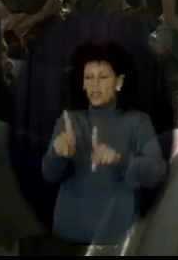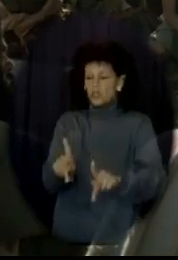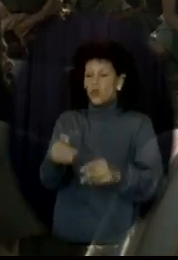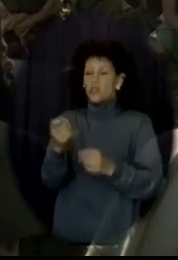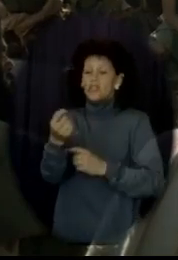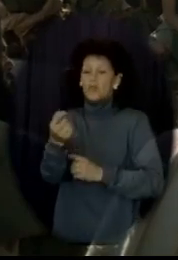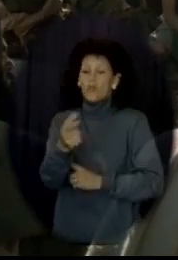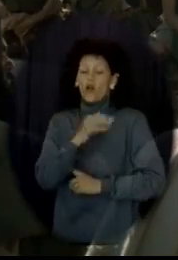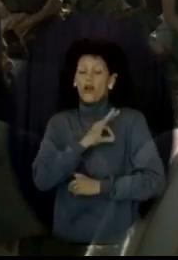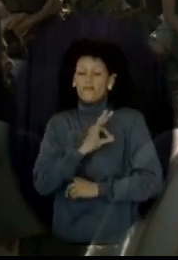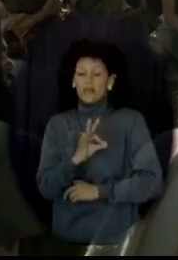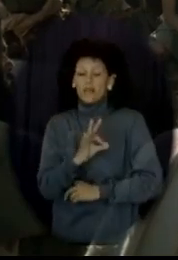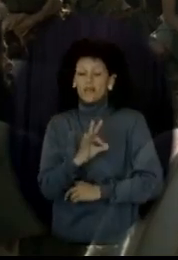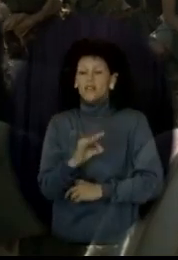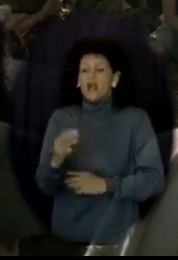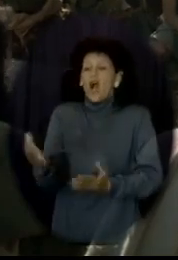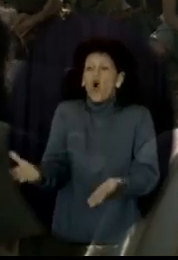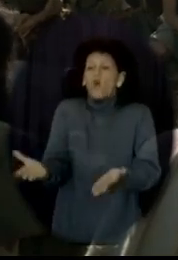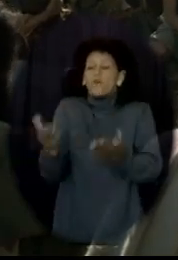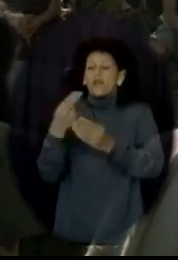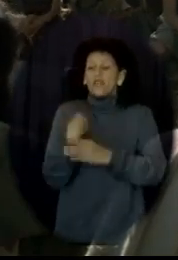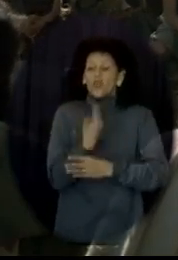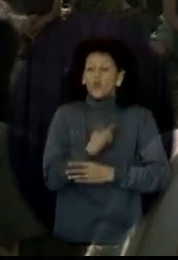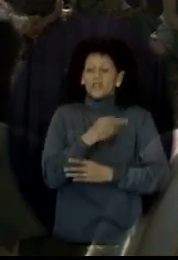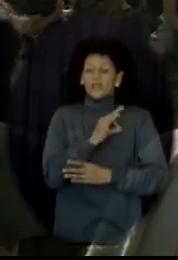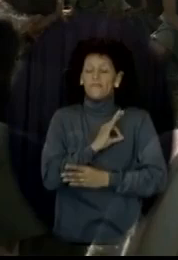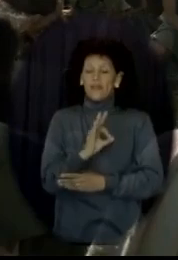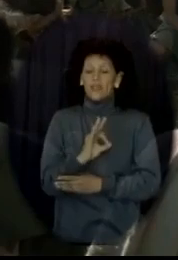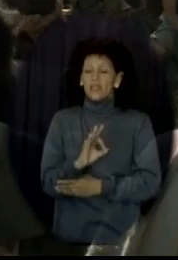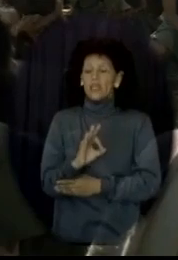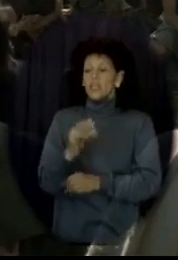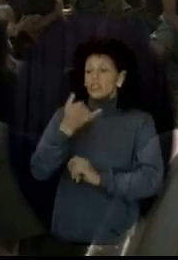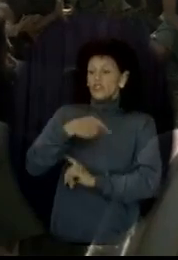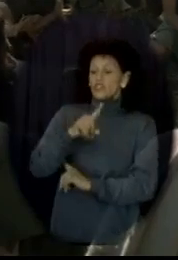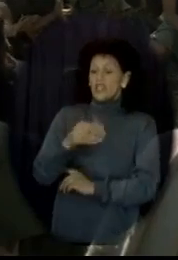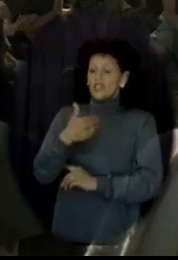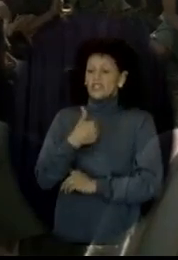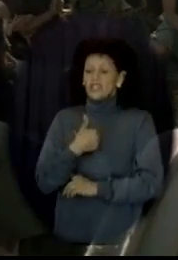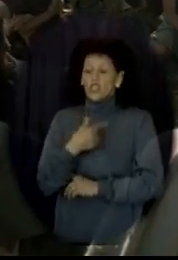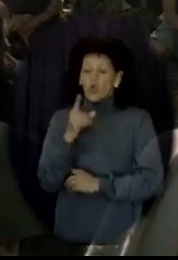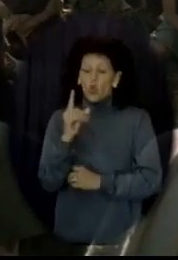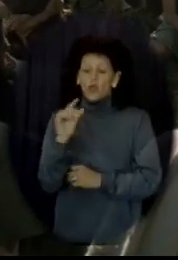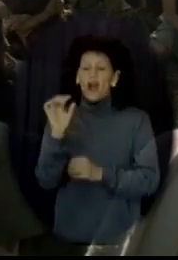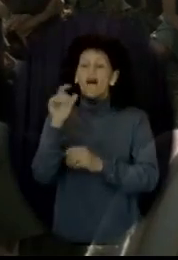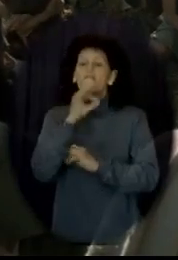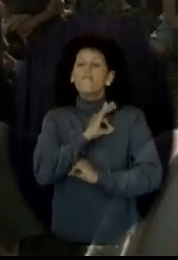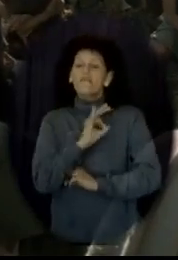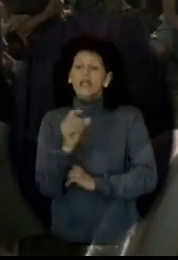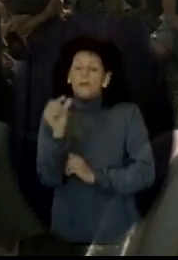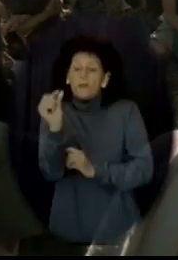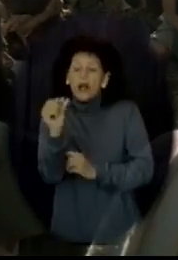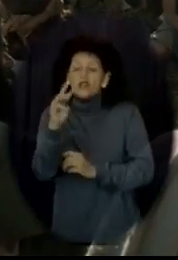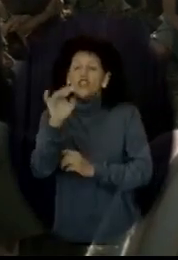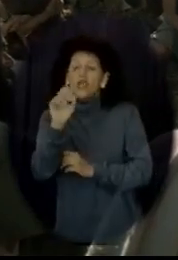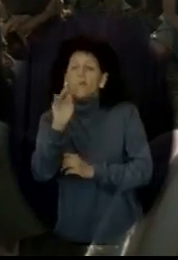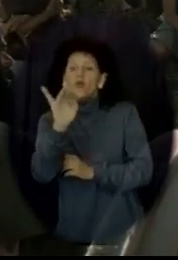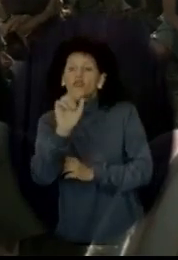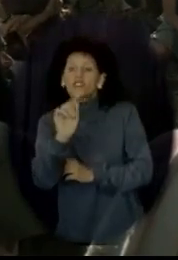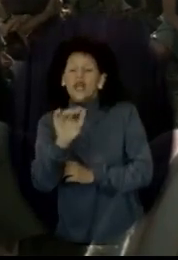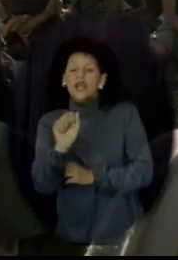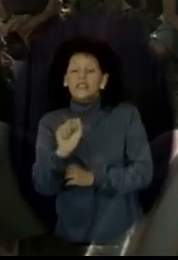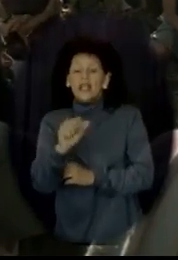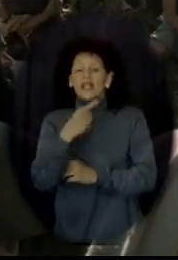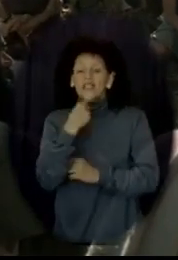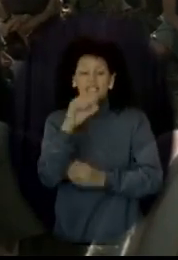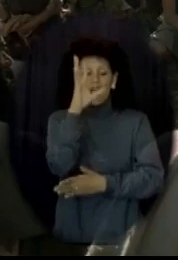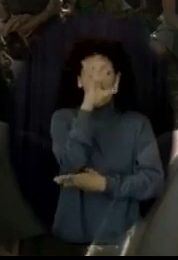Gente de poca fe. Aumenta nuestra fe. Si tuvieran fe como un grano de mostaza, podrían decirle a este árbol: arráncate